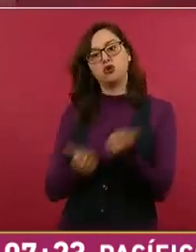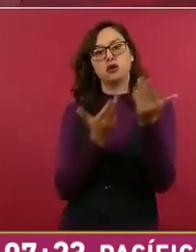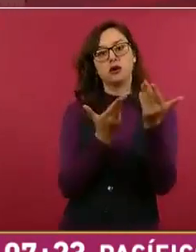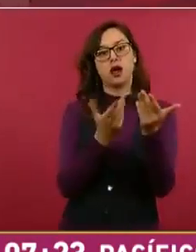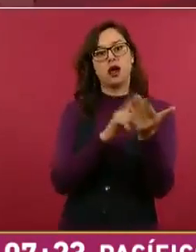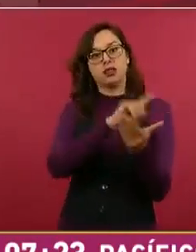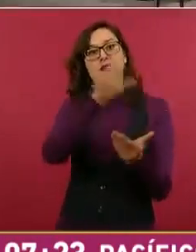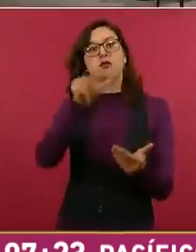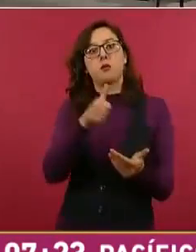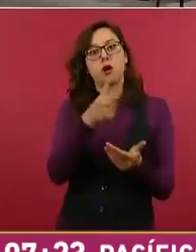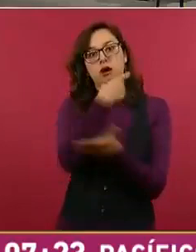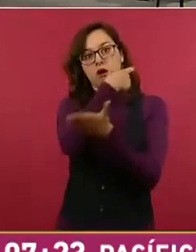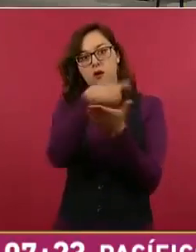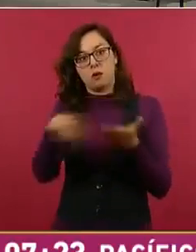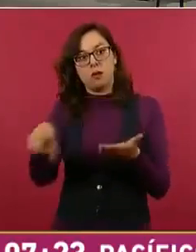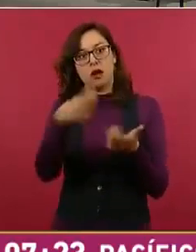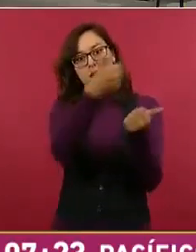Bueno,